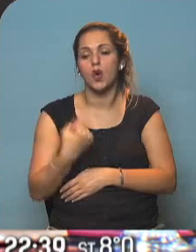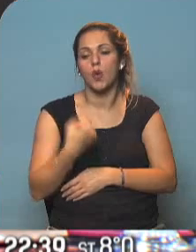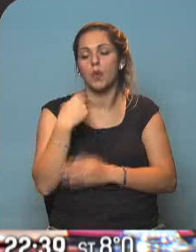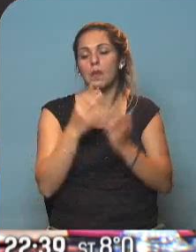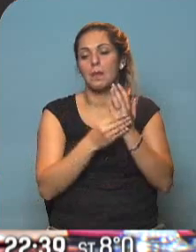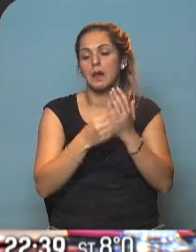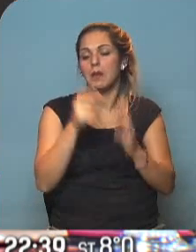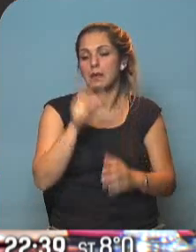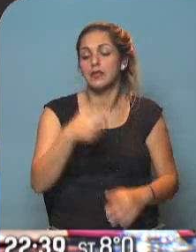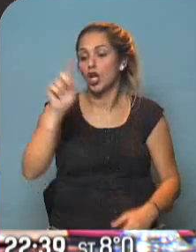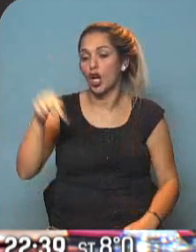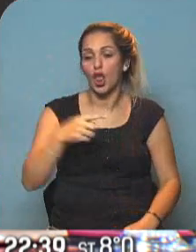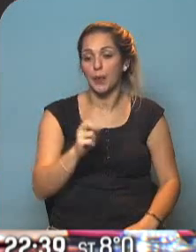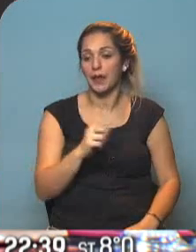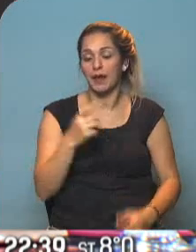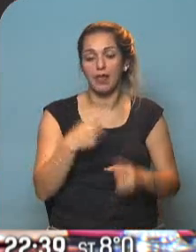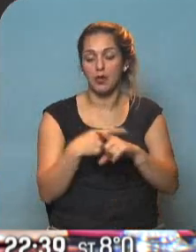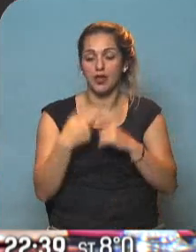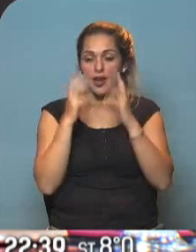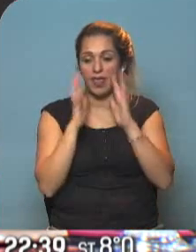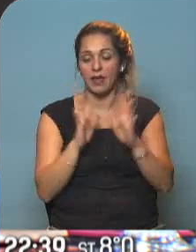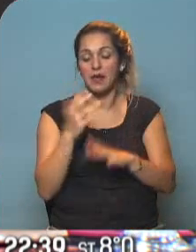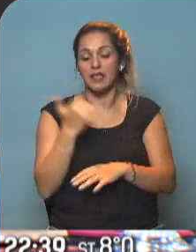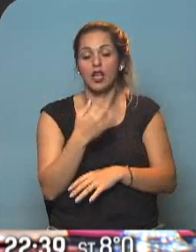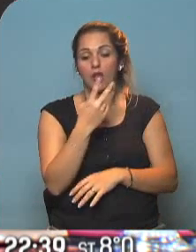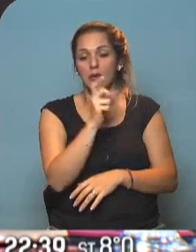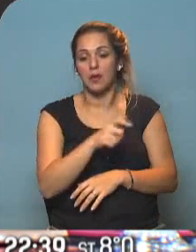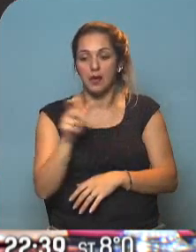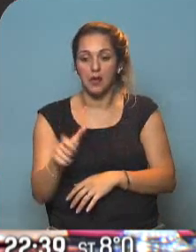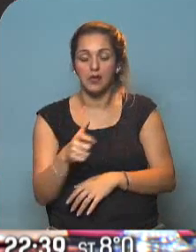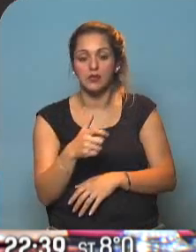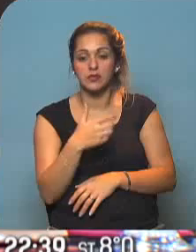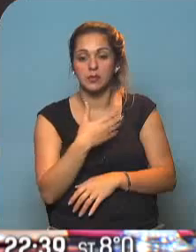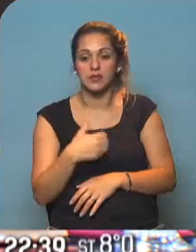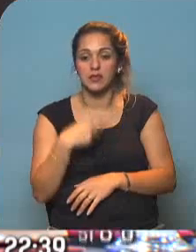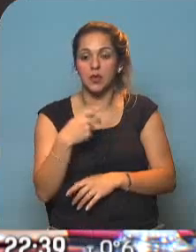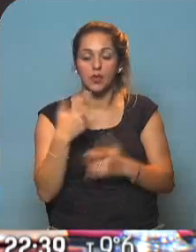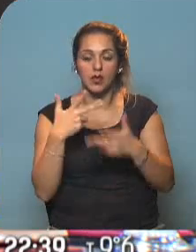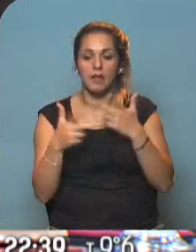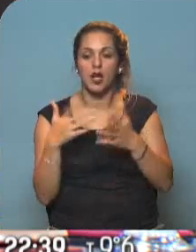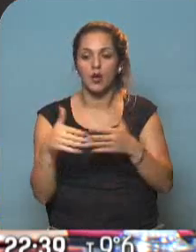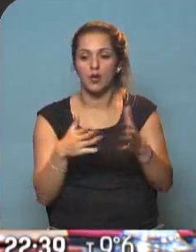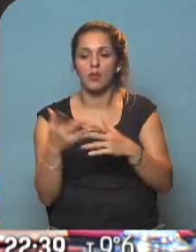no viene de la política y que va a tener dos vicepresidentes que le van a estar indicando cuál es el rumbo. Nos vamos a un nuevo corte y ya volvemos.